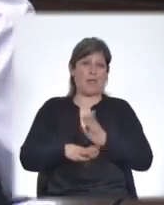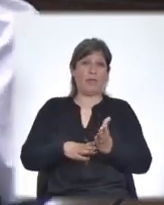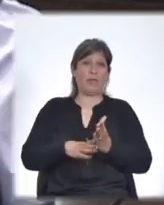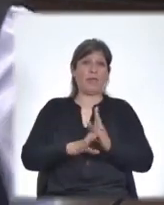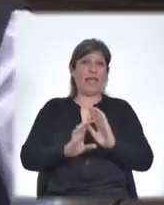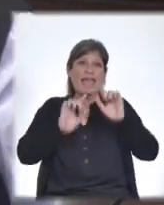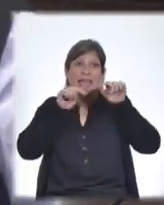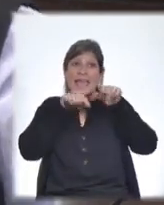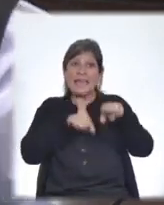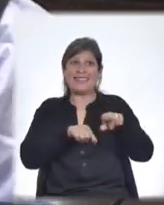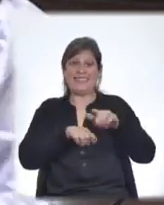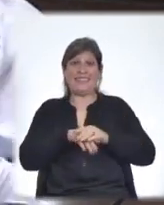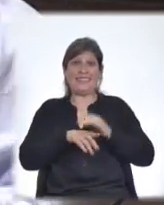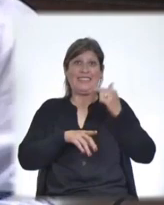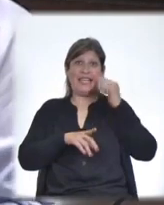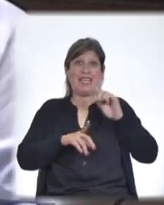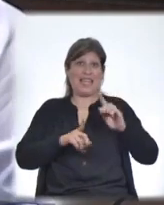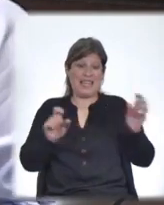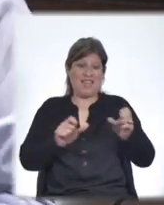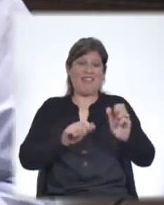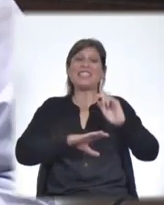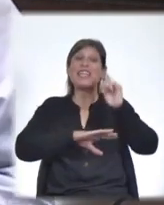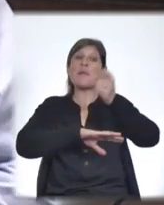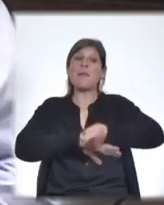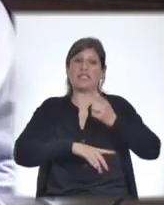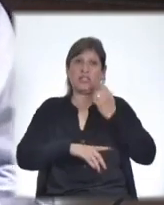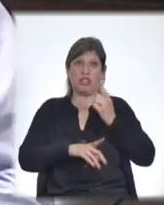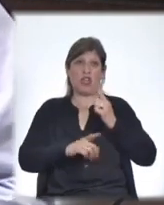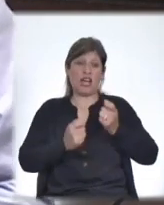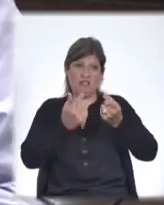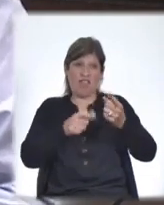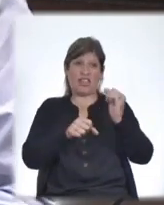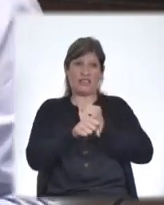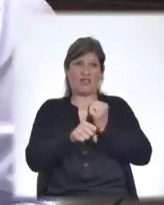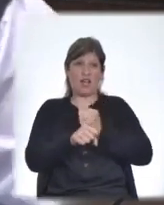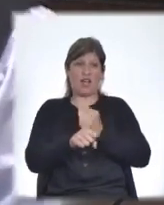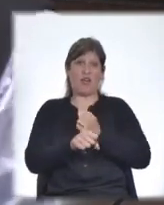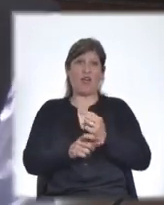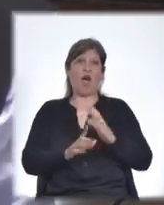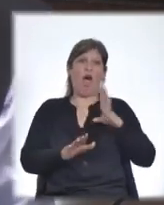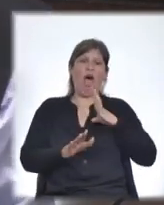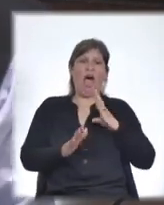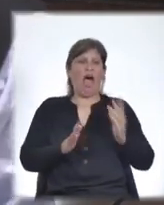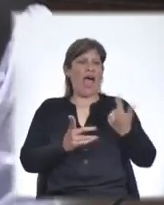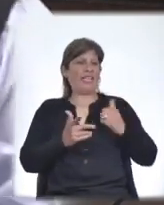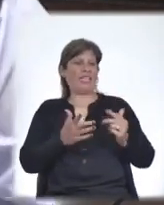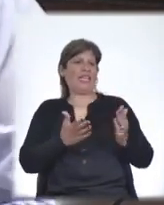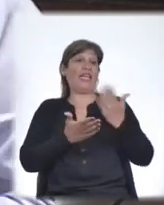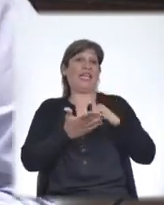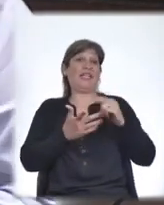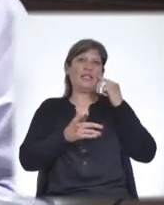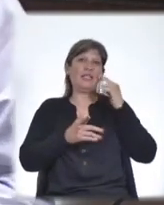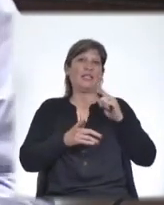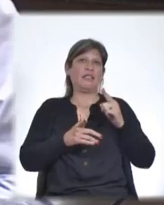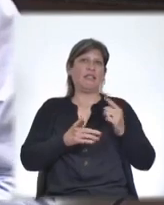que va a generar y hacer las inversiones, el que va a dar trabajo. Hay que sacarle lastre al